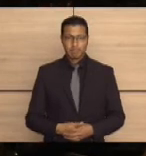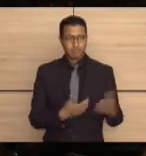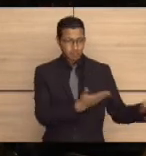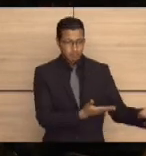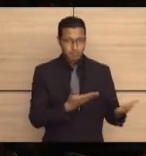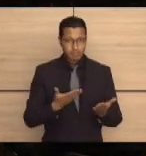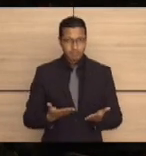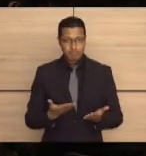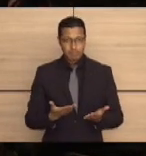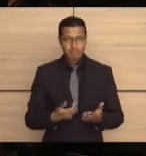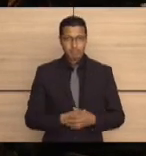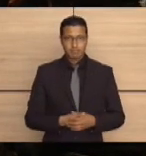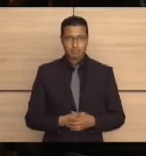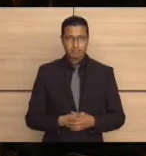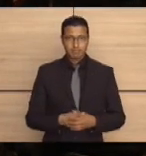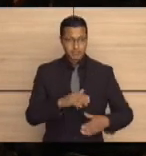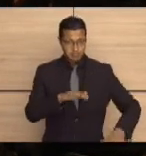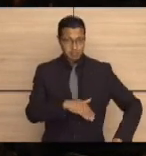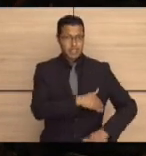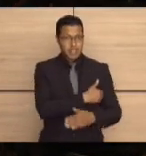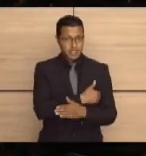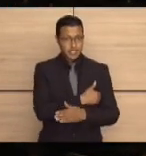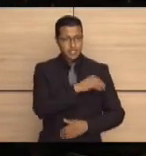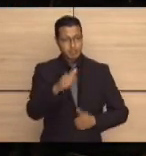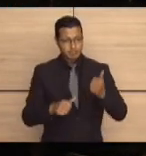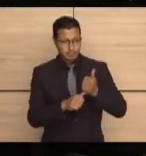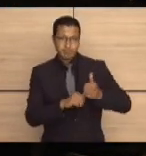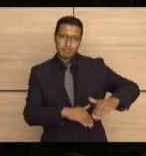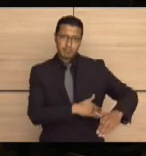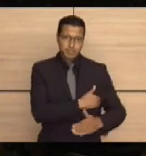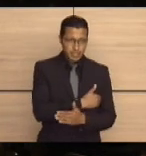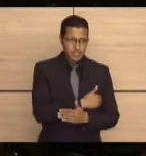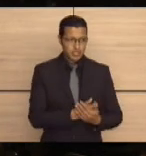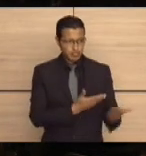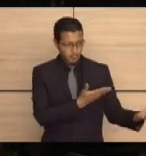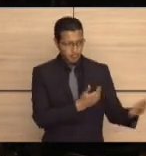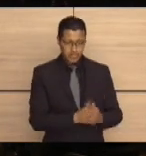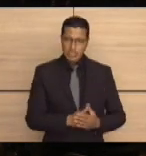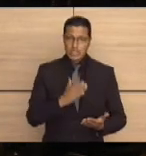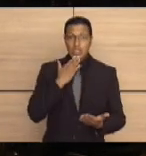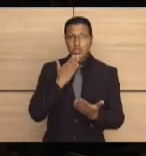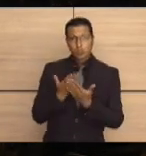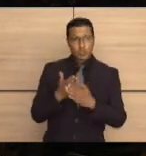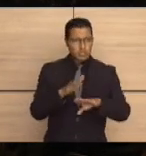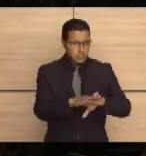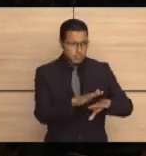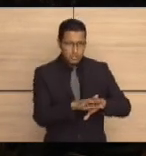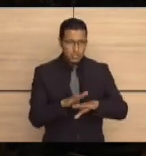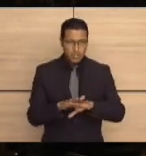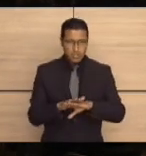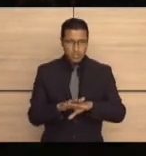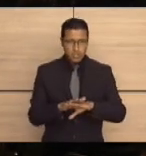Bienvenidas, ministra, viceministra, los micrófonos son de ustedes. Bueno, buenas tardes nuevamente a